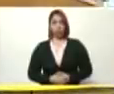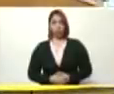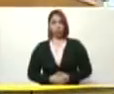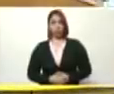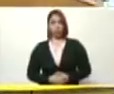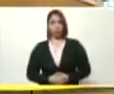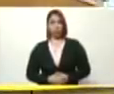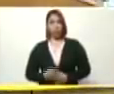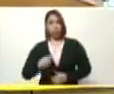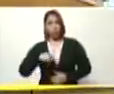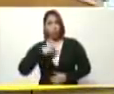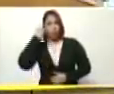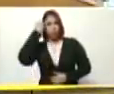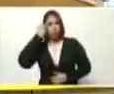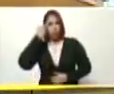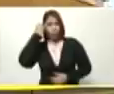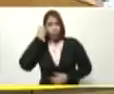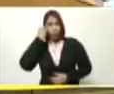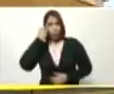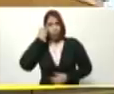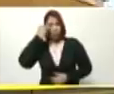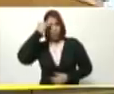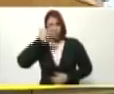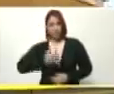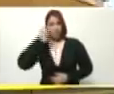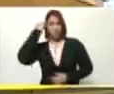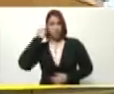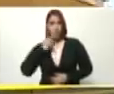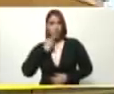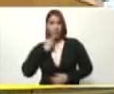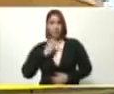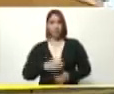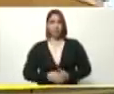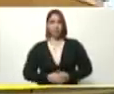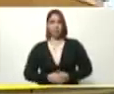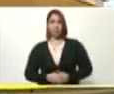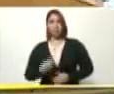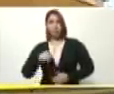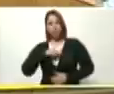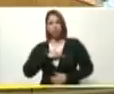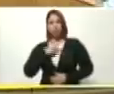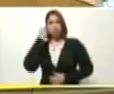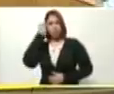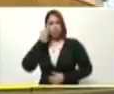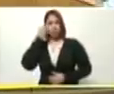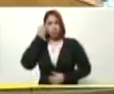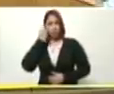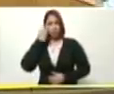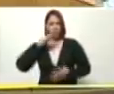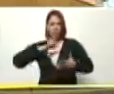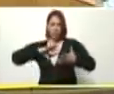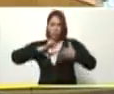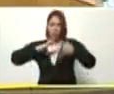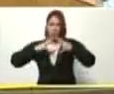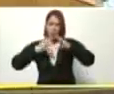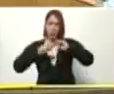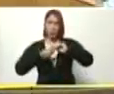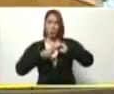nuestra doctrina militar bolivariana, nuestra doctrina y el concepto estratégico